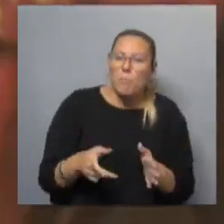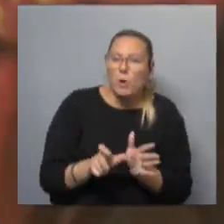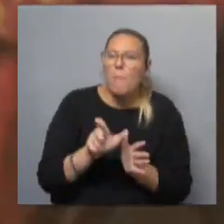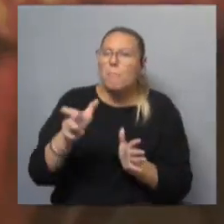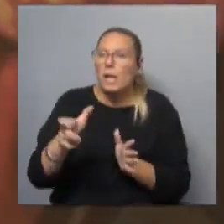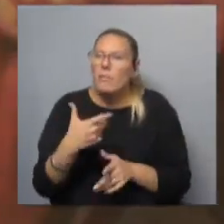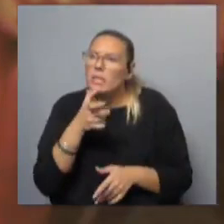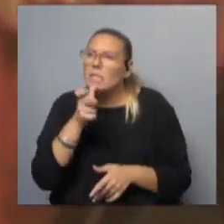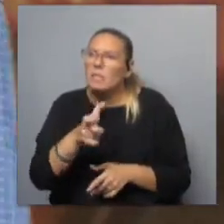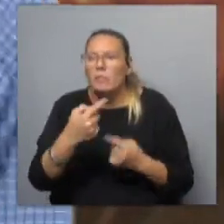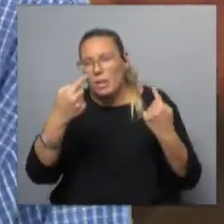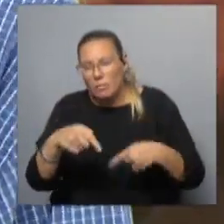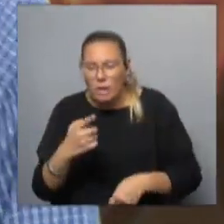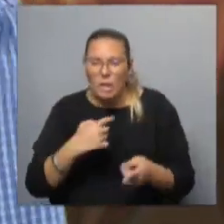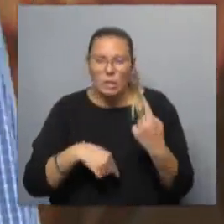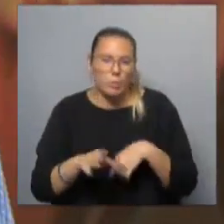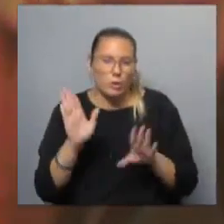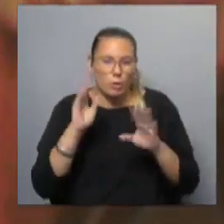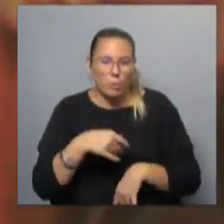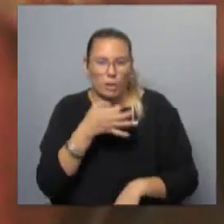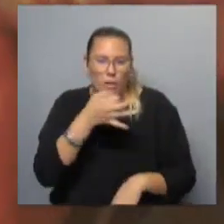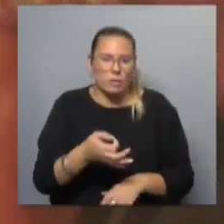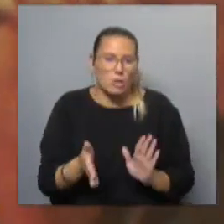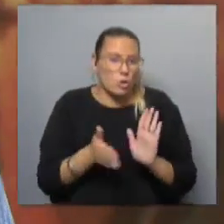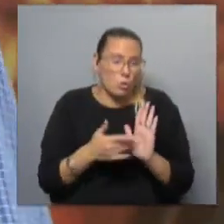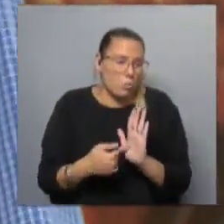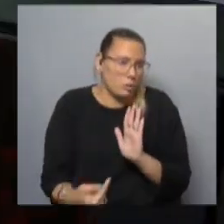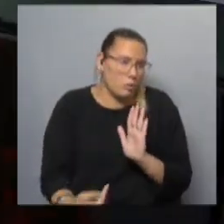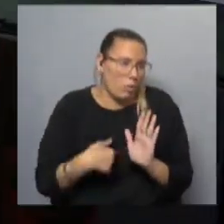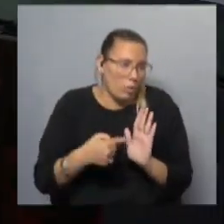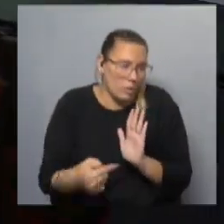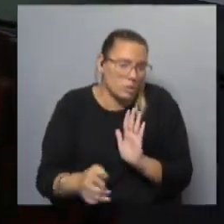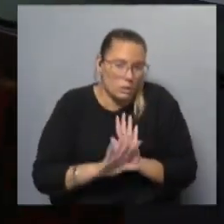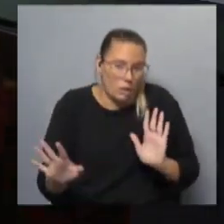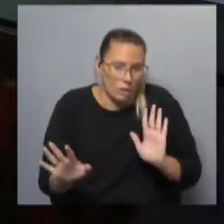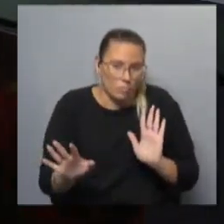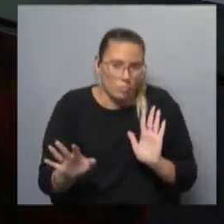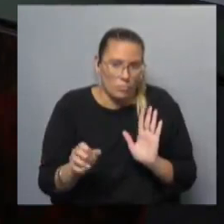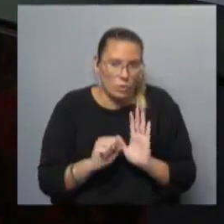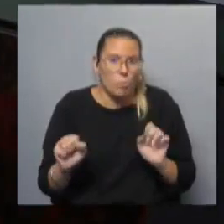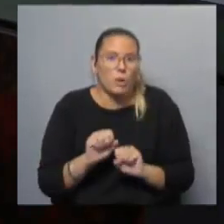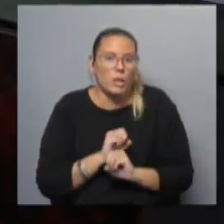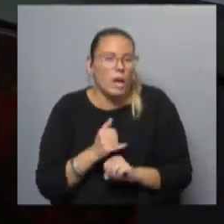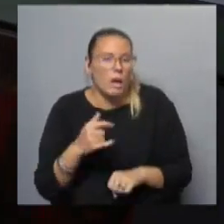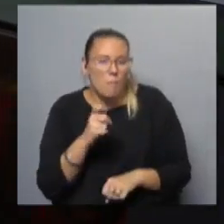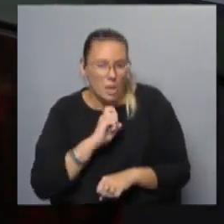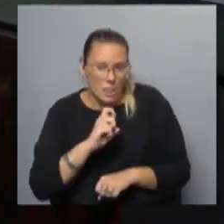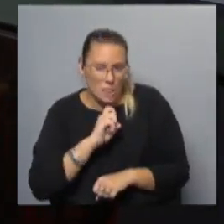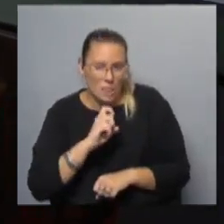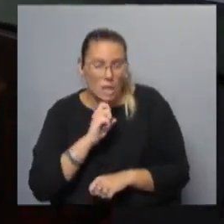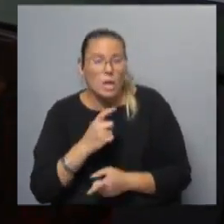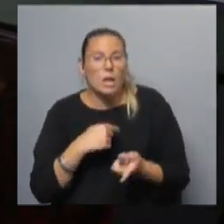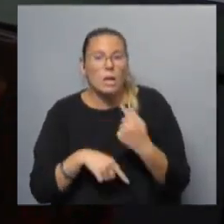quería decir otra cosa, en fin, pero no podés hacerle decir al documento lo que el documento no claro, dice. Queda feo, se ve mal. Y por otro lado,